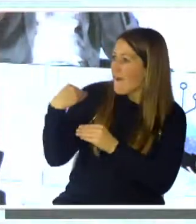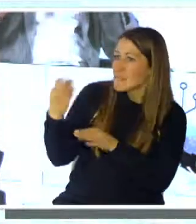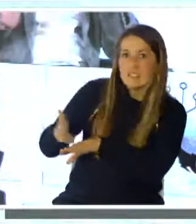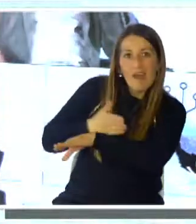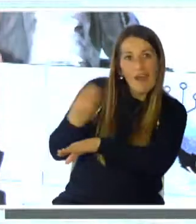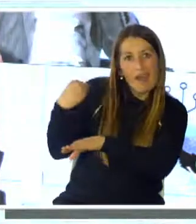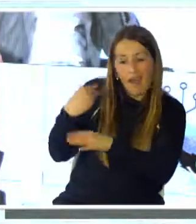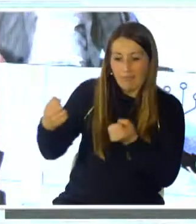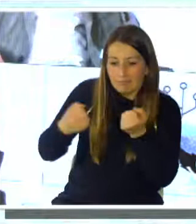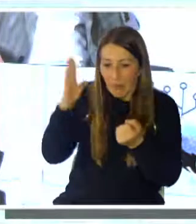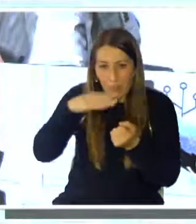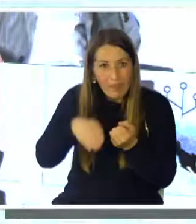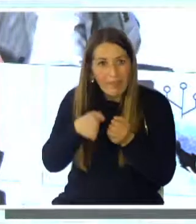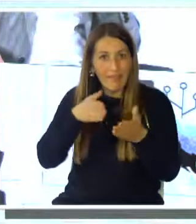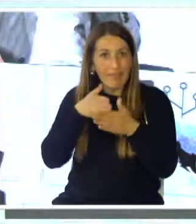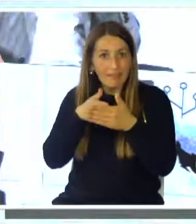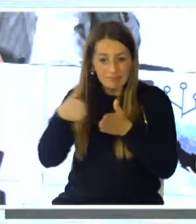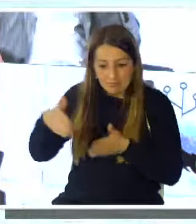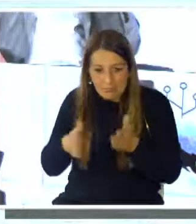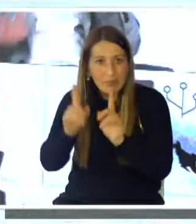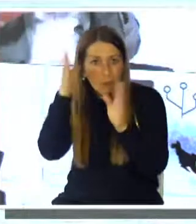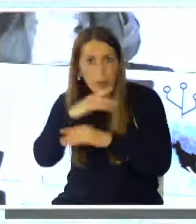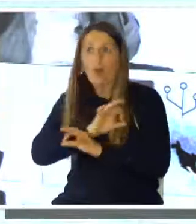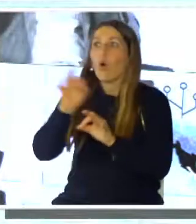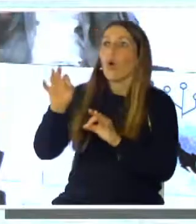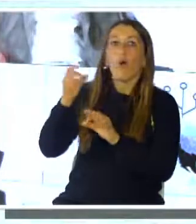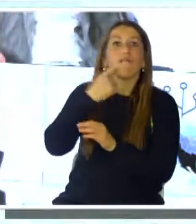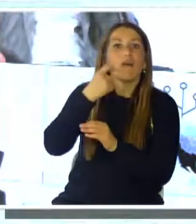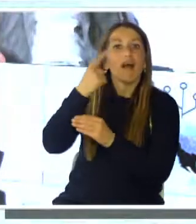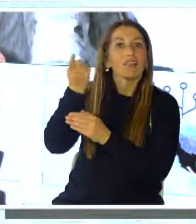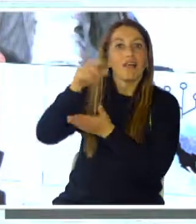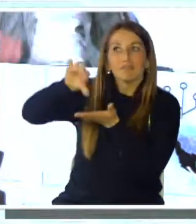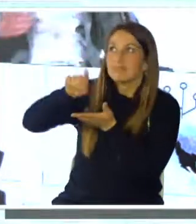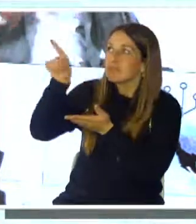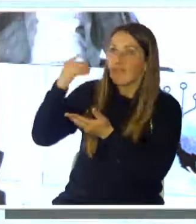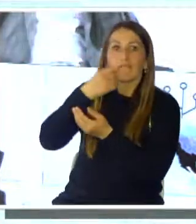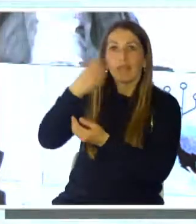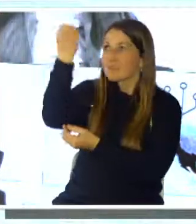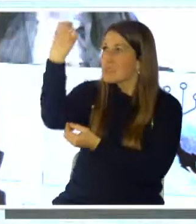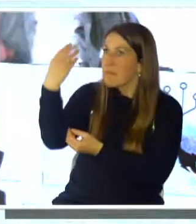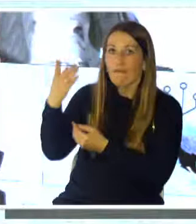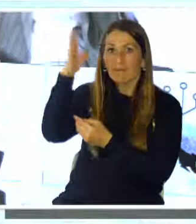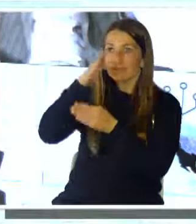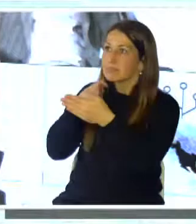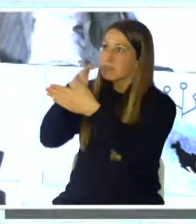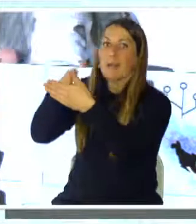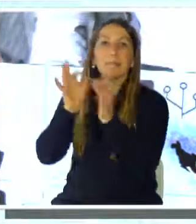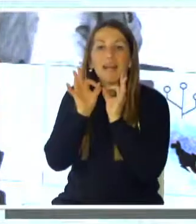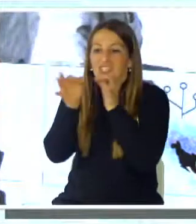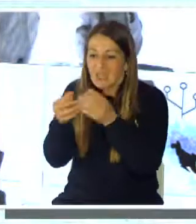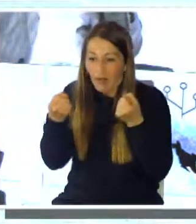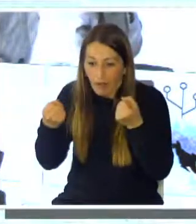esa calle o porque la ciudad no configuró los semáforos de forma tal de no permitir que el tránsito llegue a ese lugar